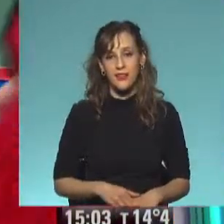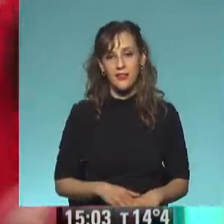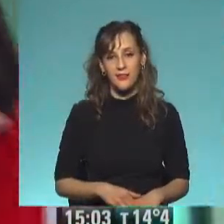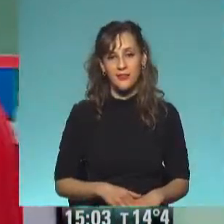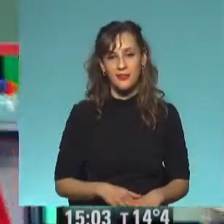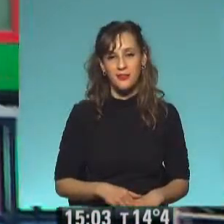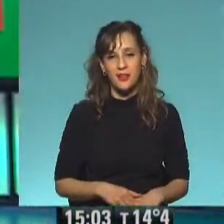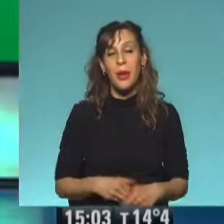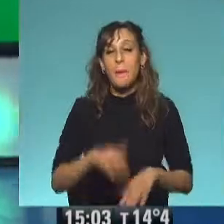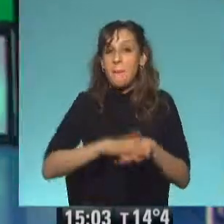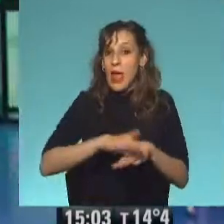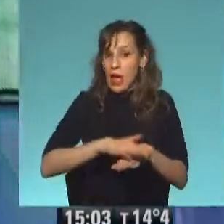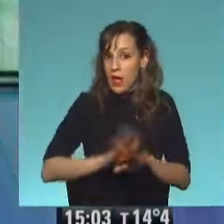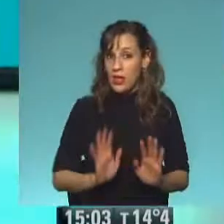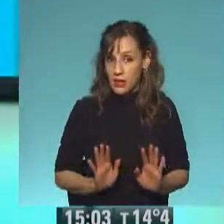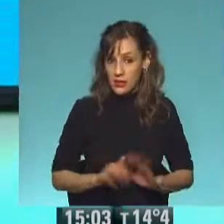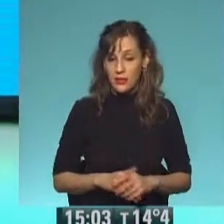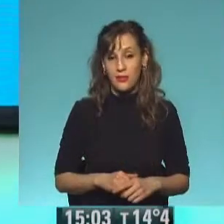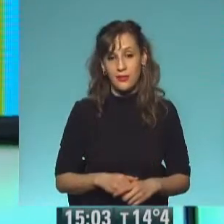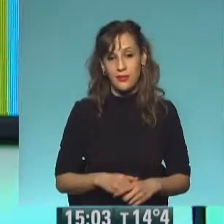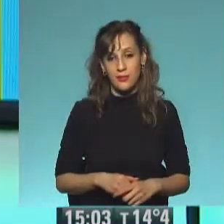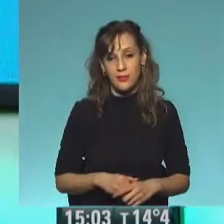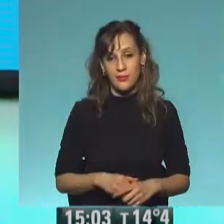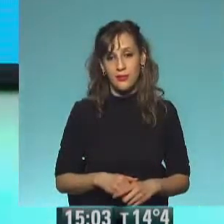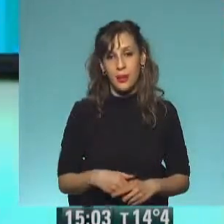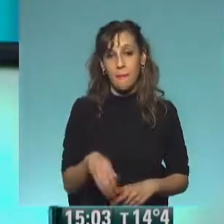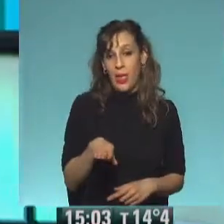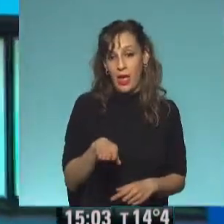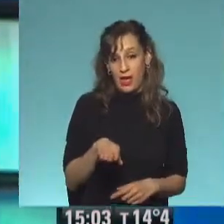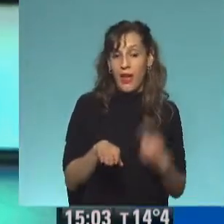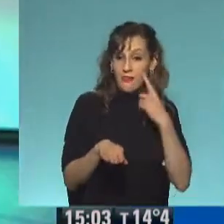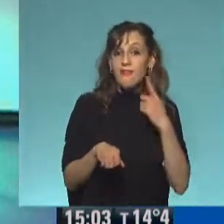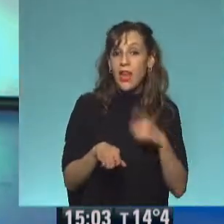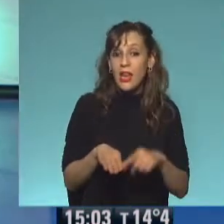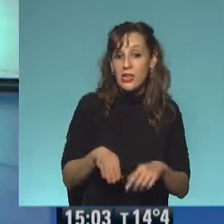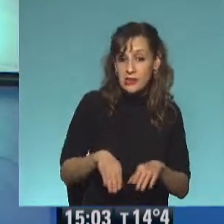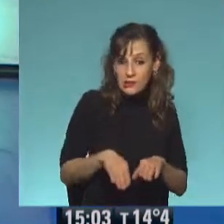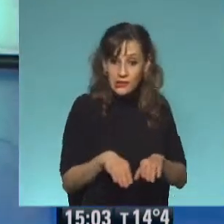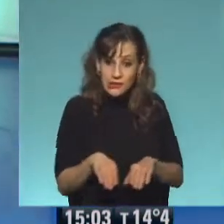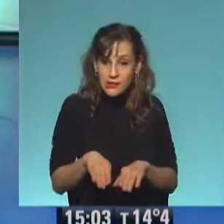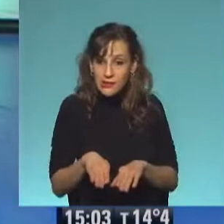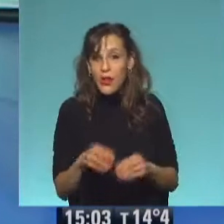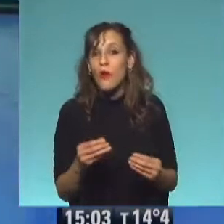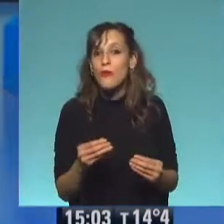ponete el piso a ver en casa es otra que el diego vera